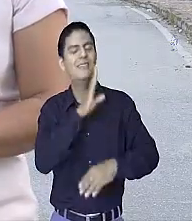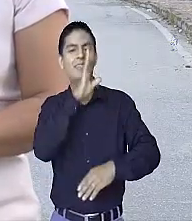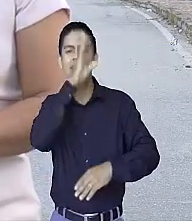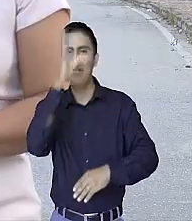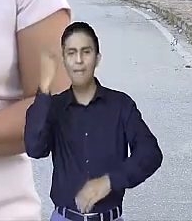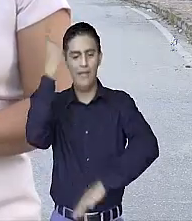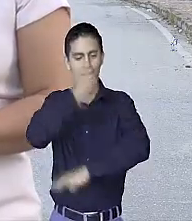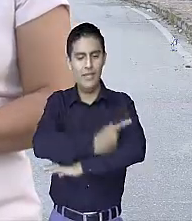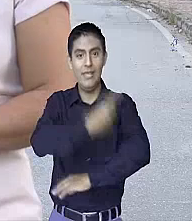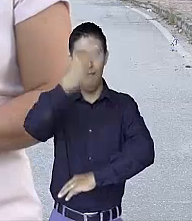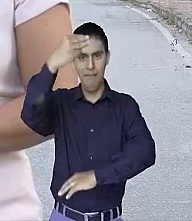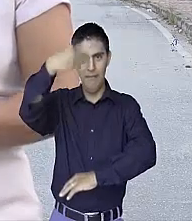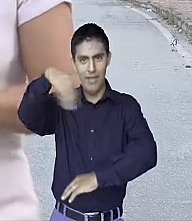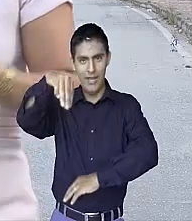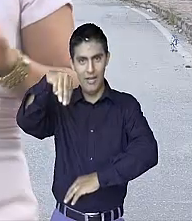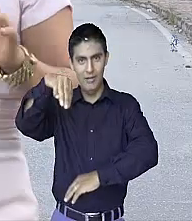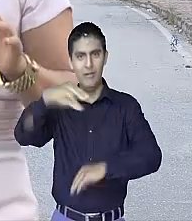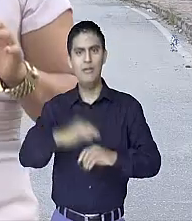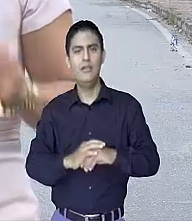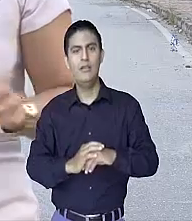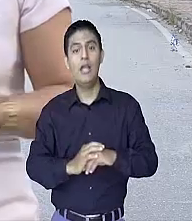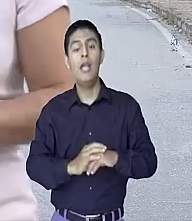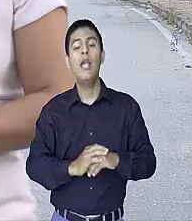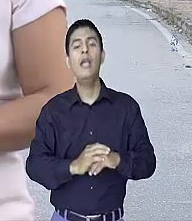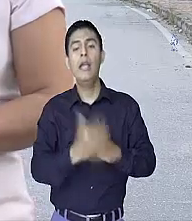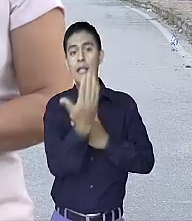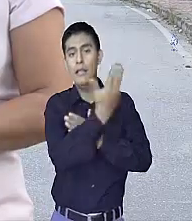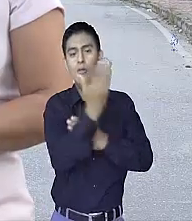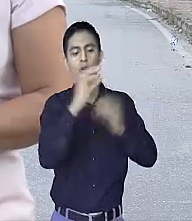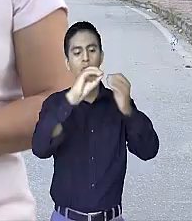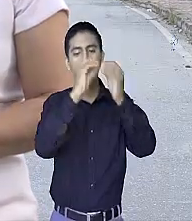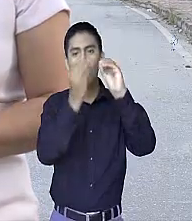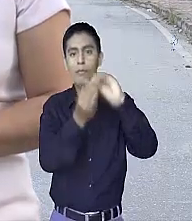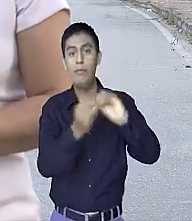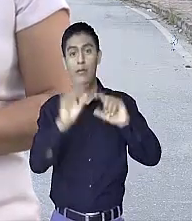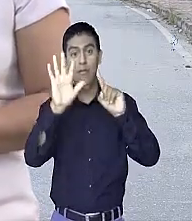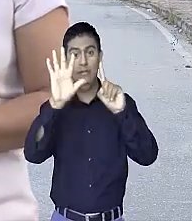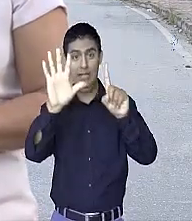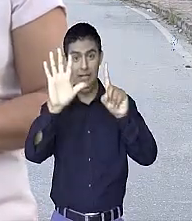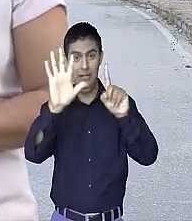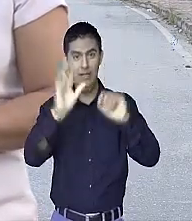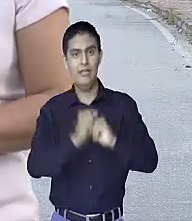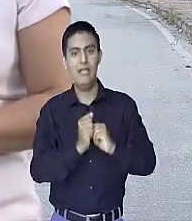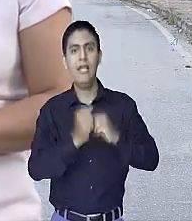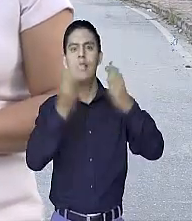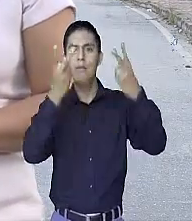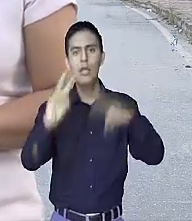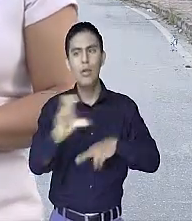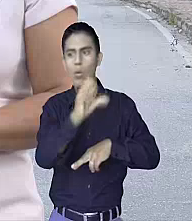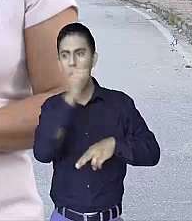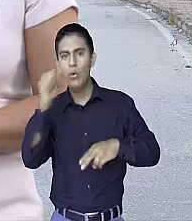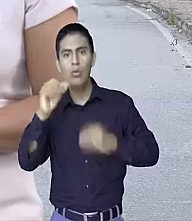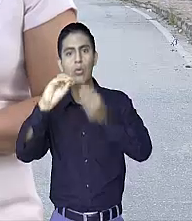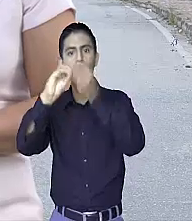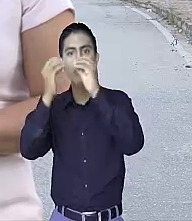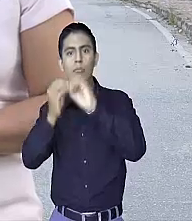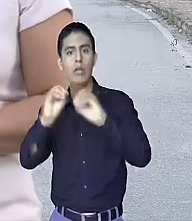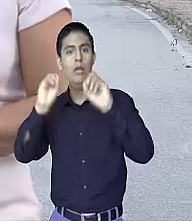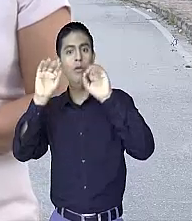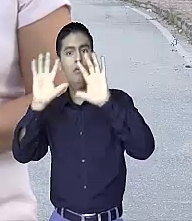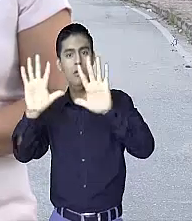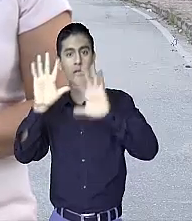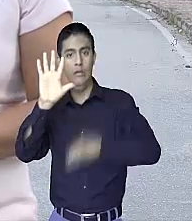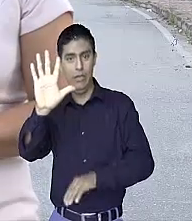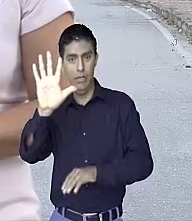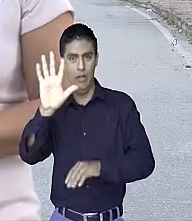días miércoles en Ecovisión, Canal 6 y TV Cisne en el horario